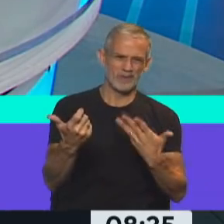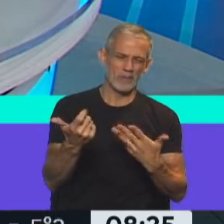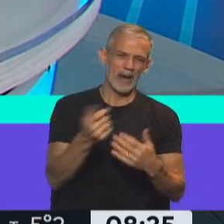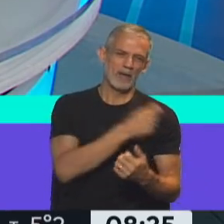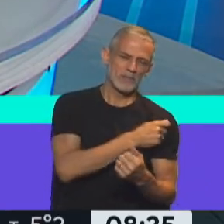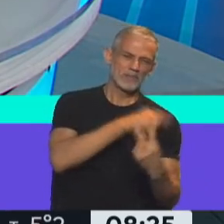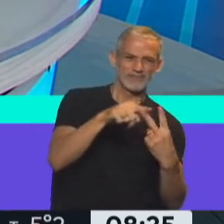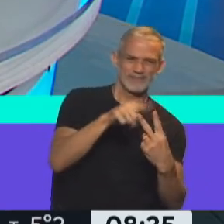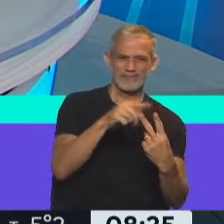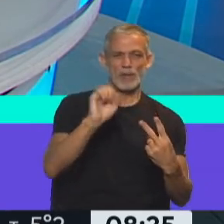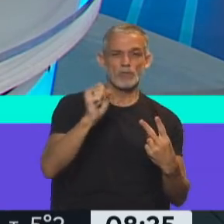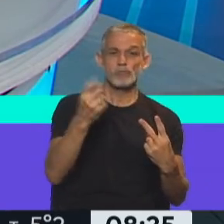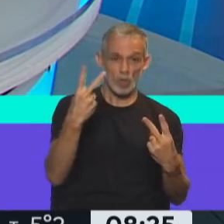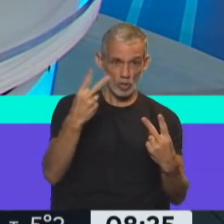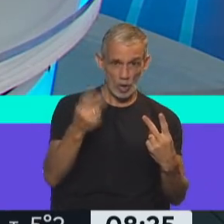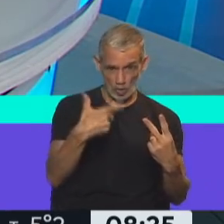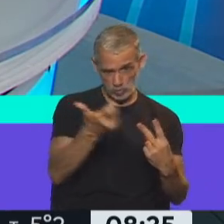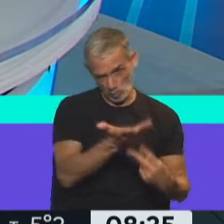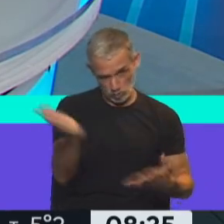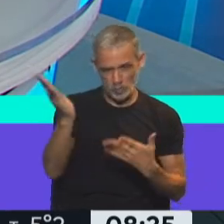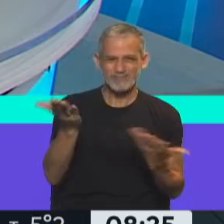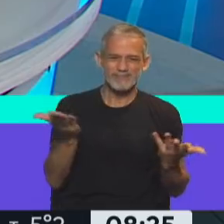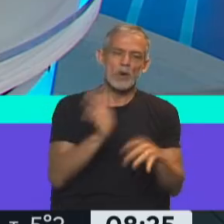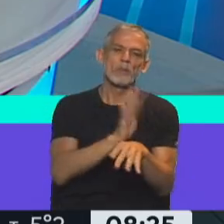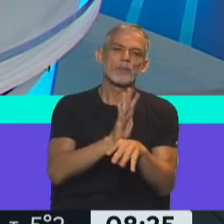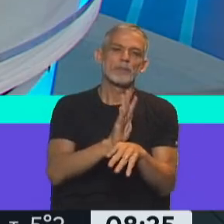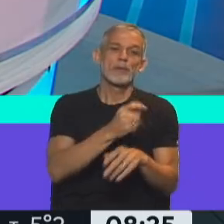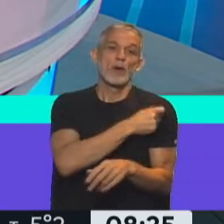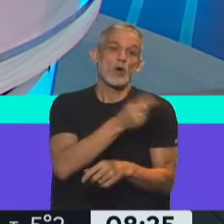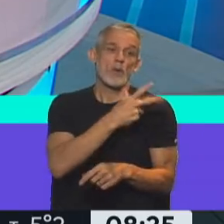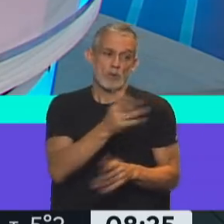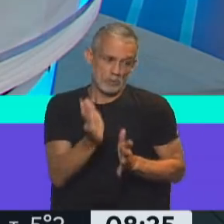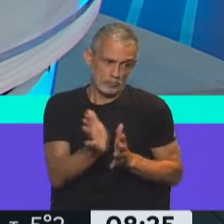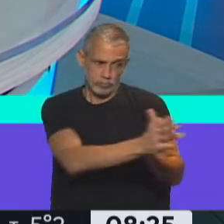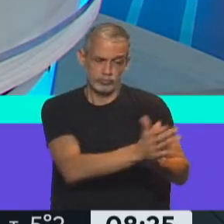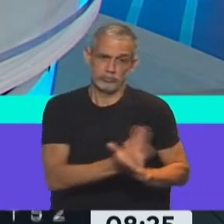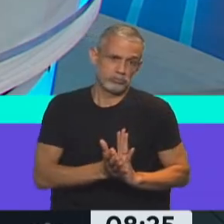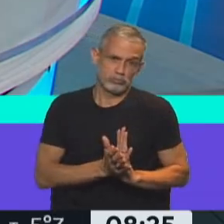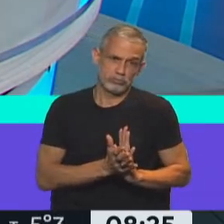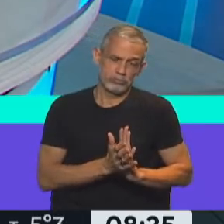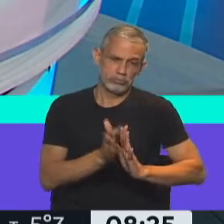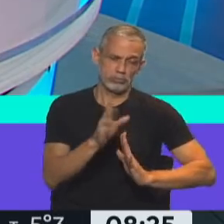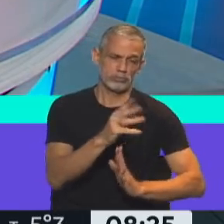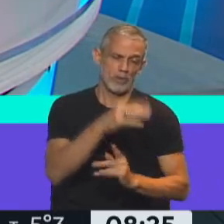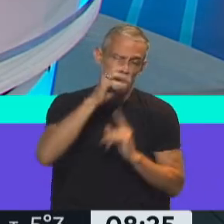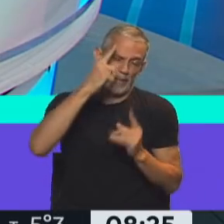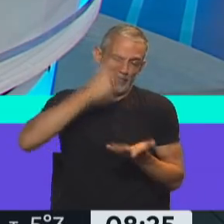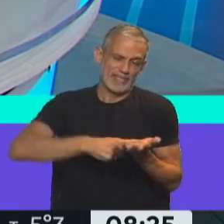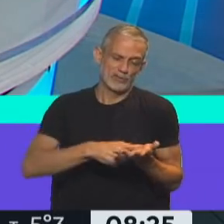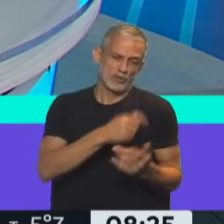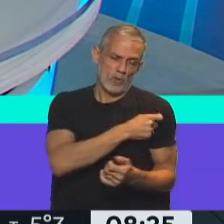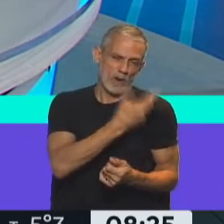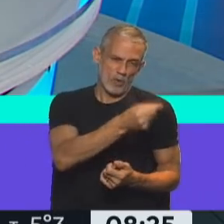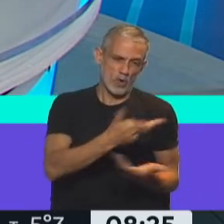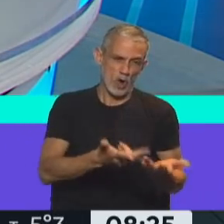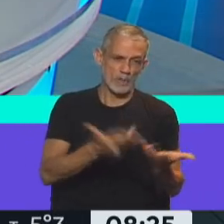Green Pass como un método de aislar de determinadas situaciones sociales a aquellos que han decidido no vacunarse. ¿Vos ves qué